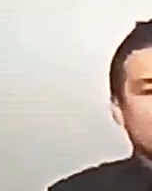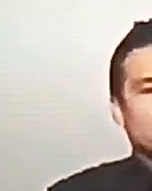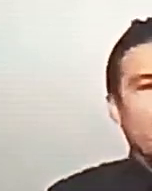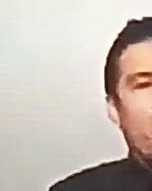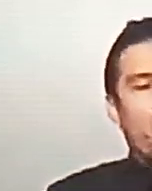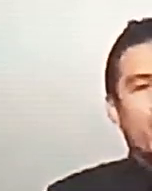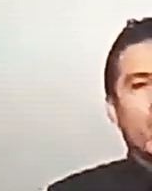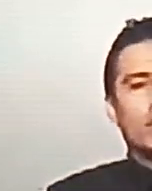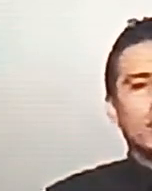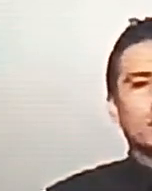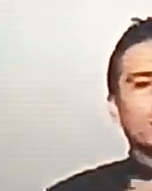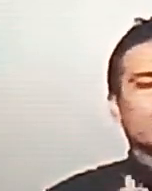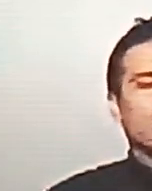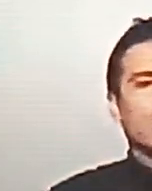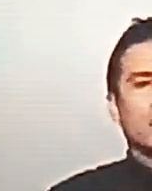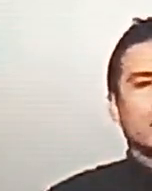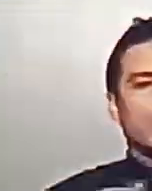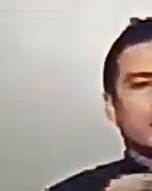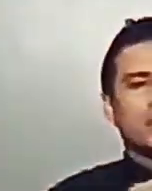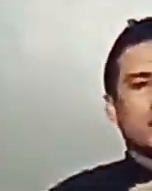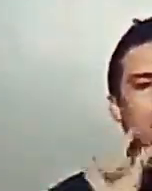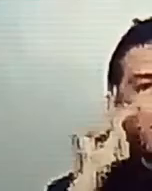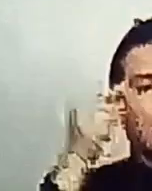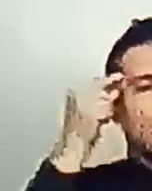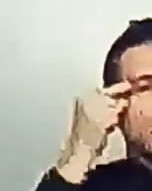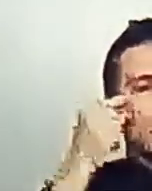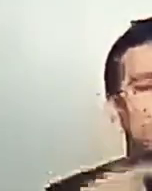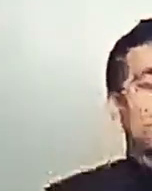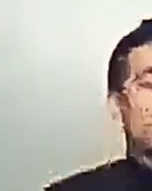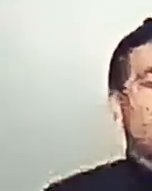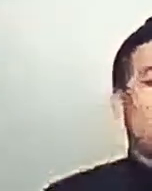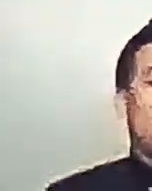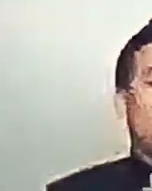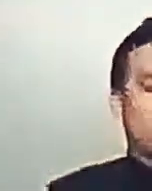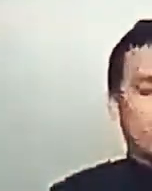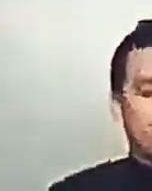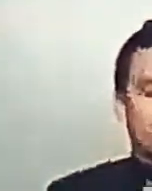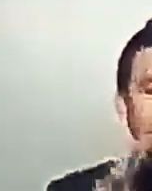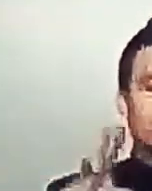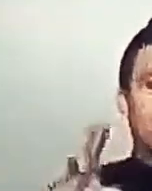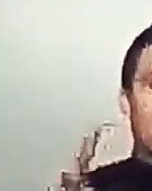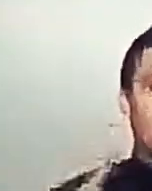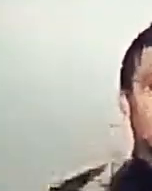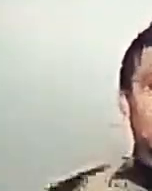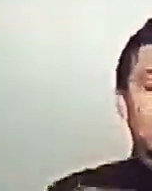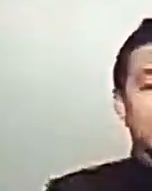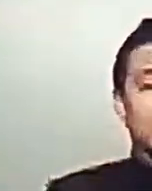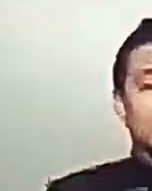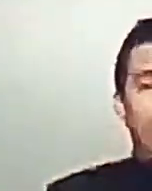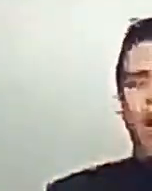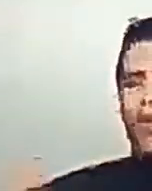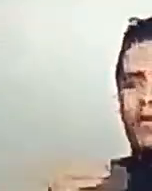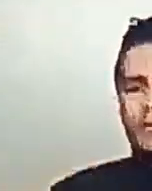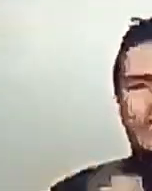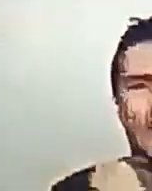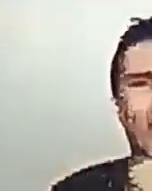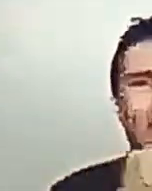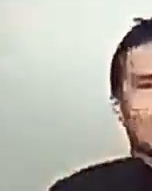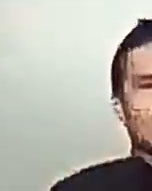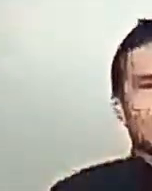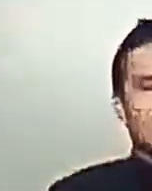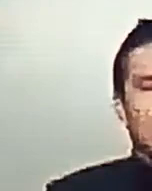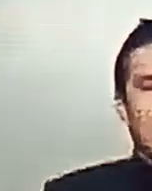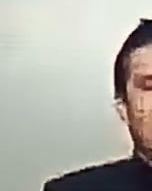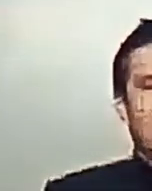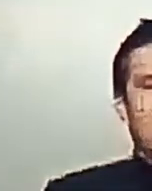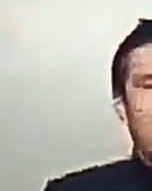nacionales. Pero quiero decirle que orgullosamente como guayaquileña haría 1000 veces el Parque Samanes a favor de nuestra gente. Y quiero